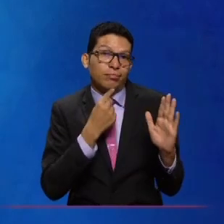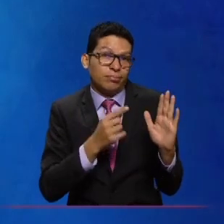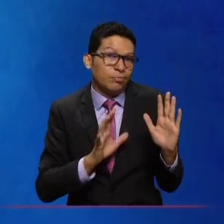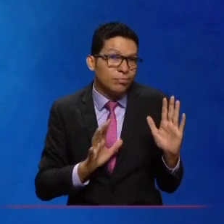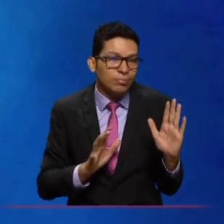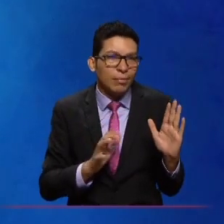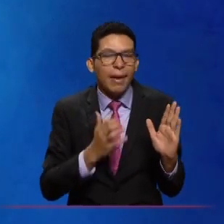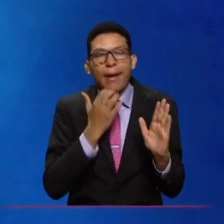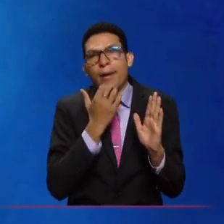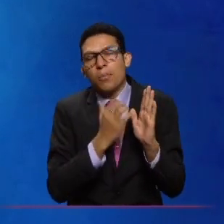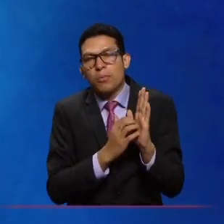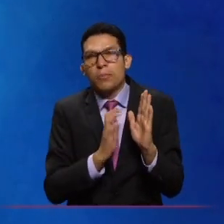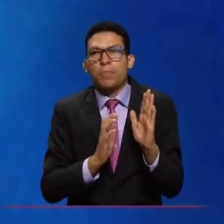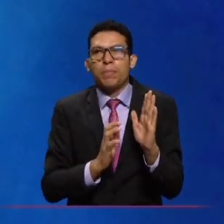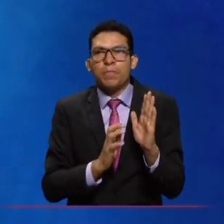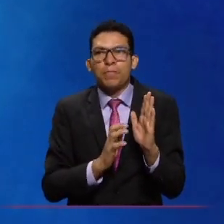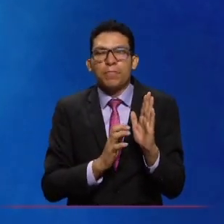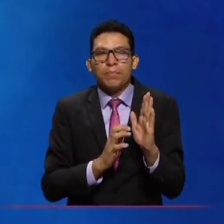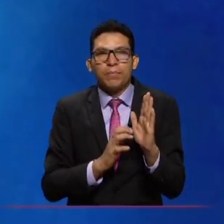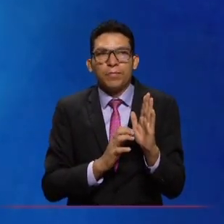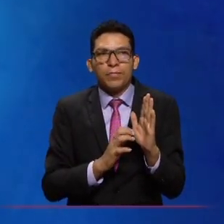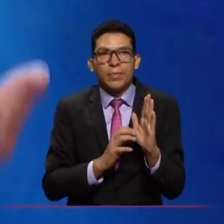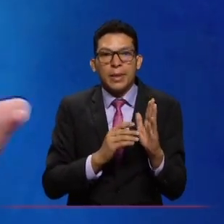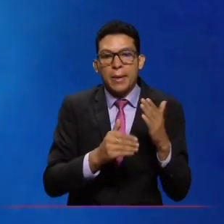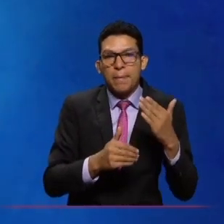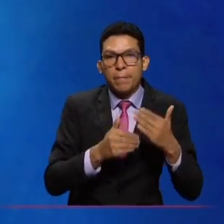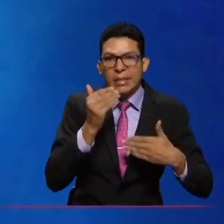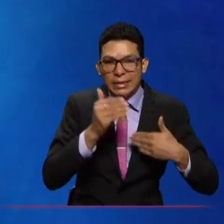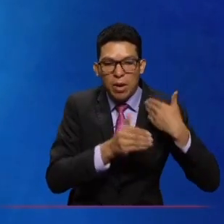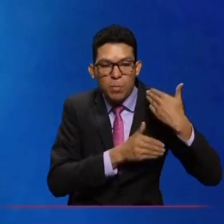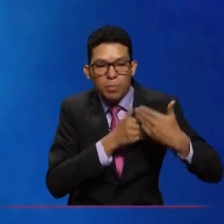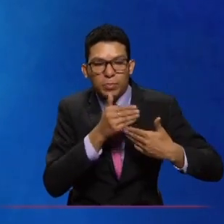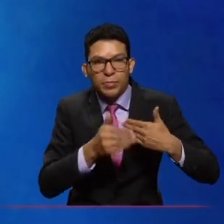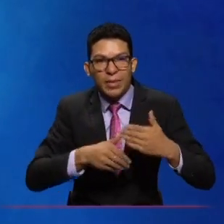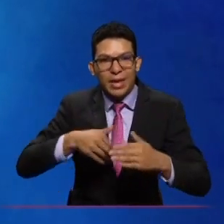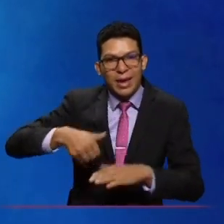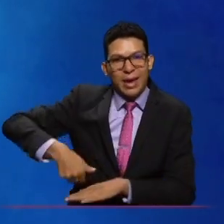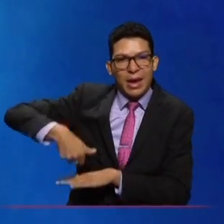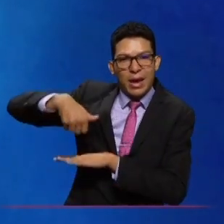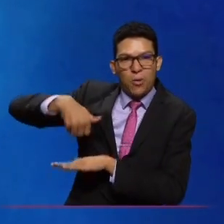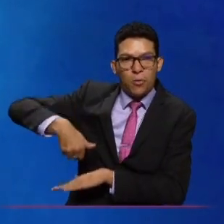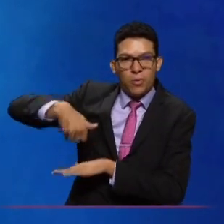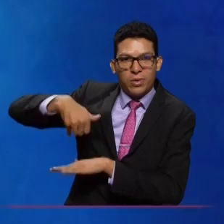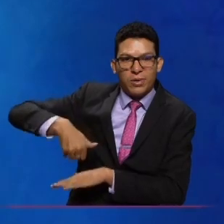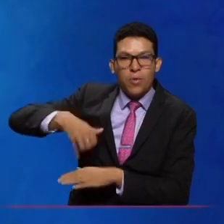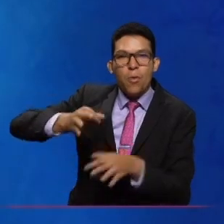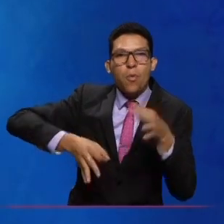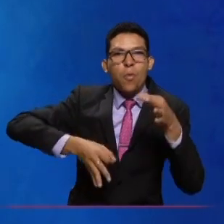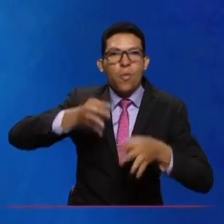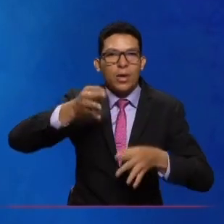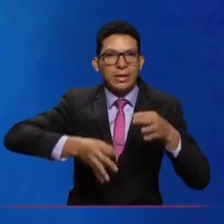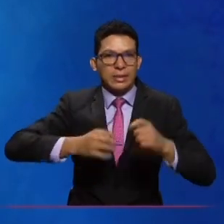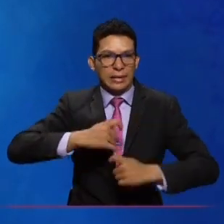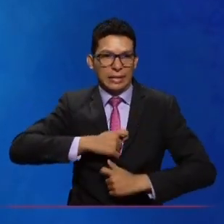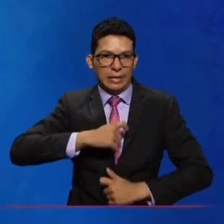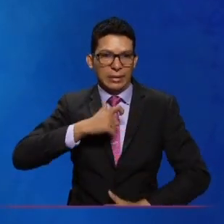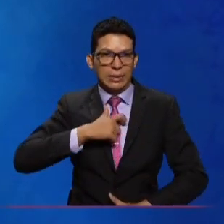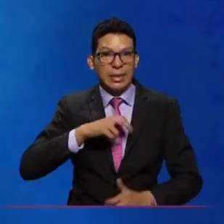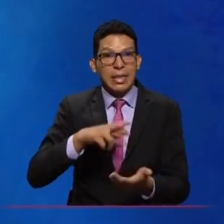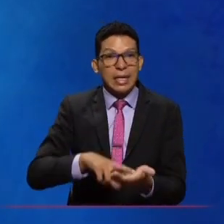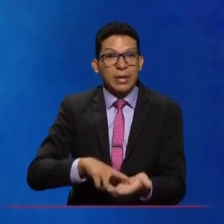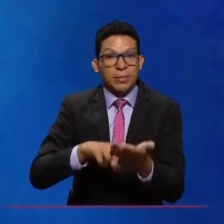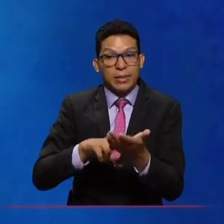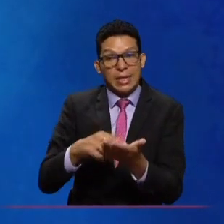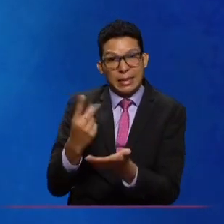ejemplo, hay una, iniciar el proceso ejecutivo, ¿sí?, ante los jueces civiles para recuperar su bien, su